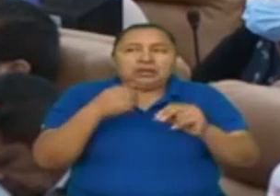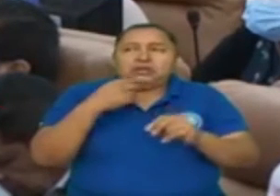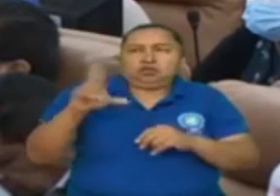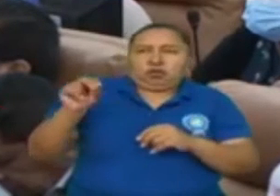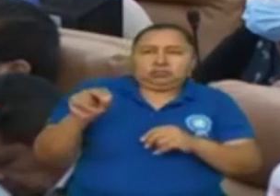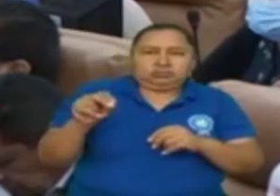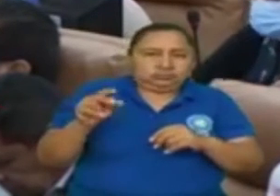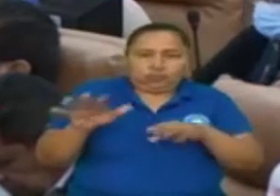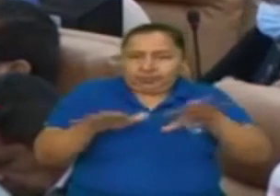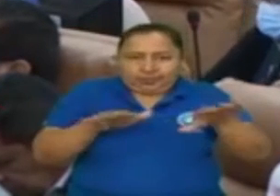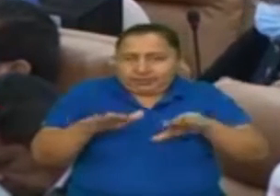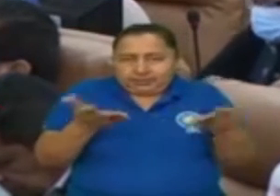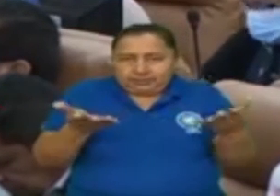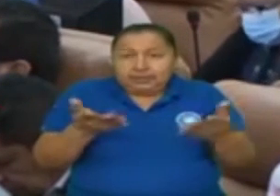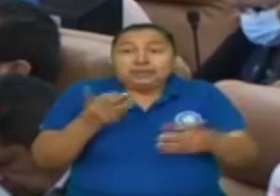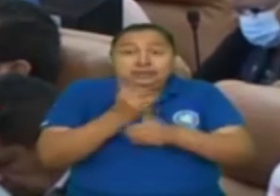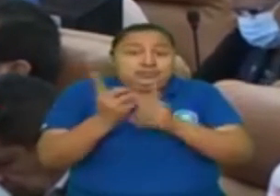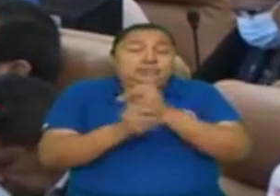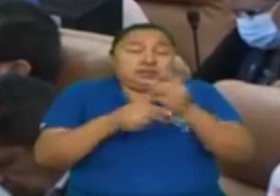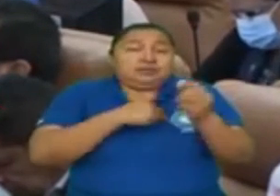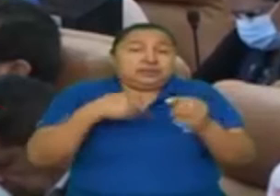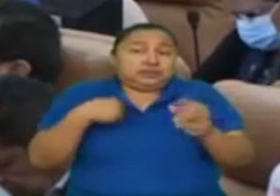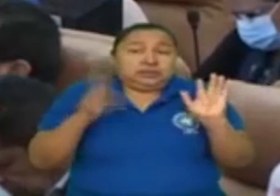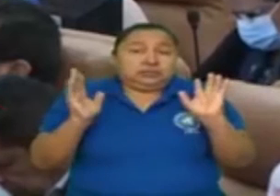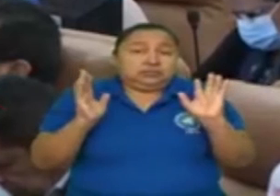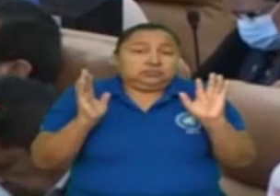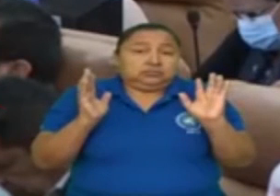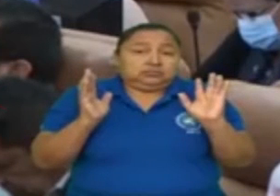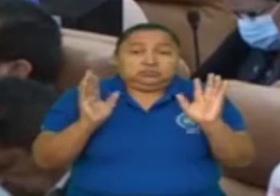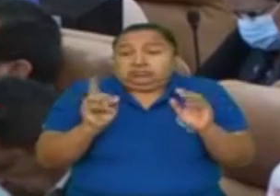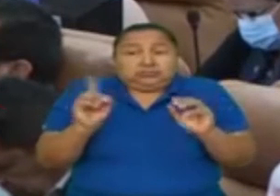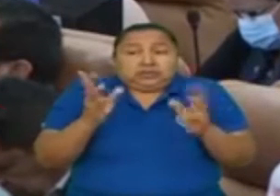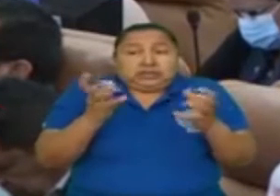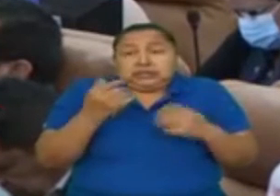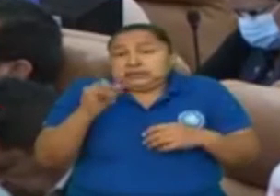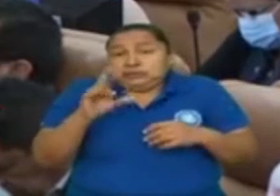como este. Tiene que hacerlo, quiera o no quiera, o sea,